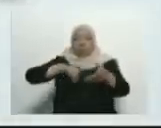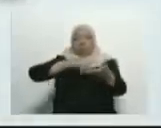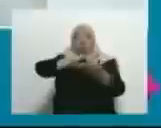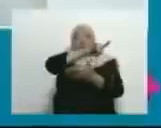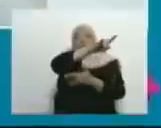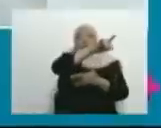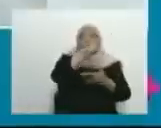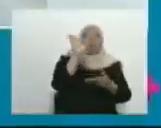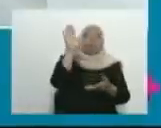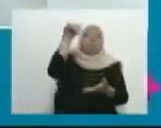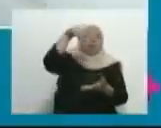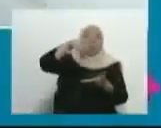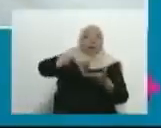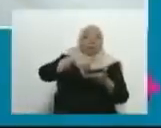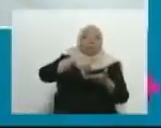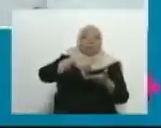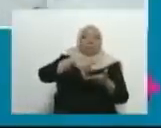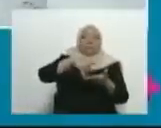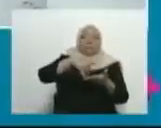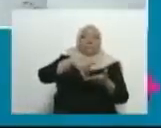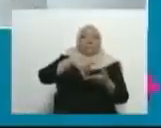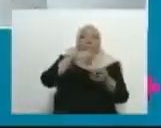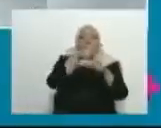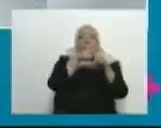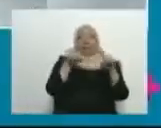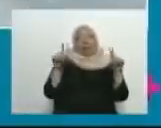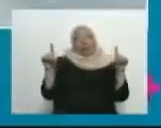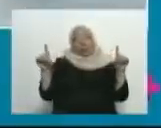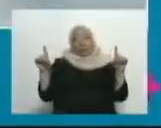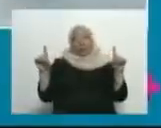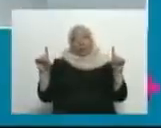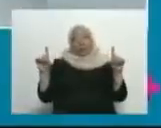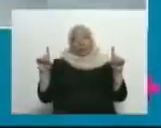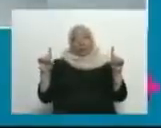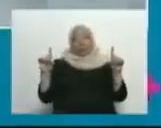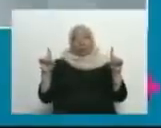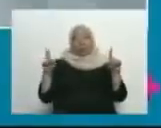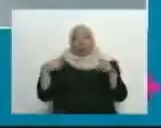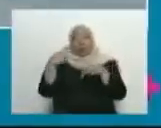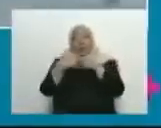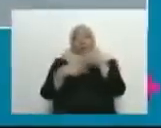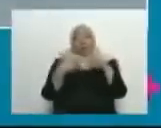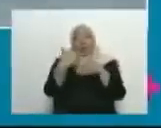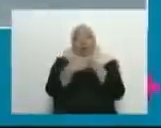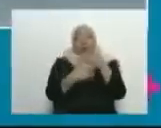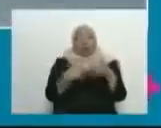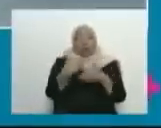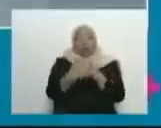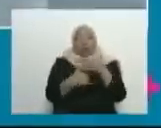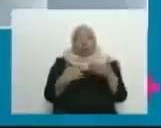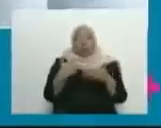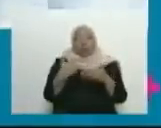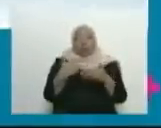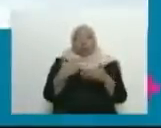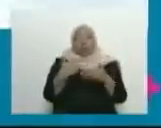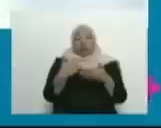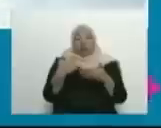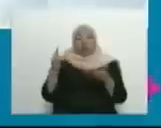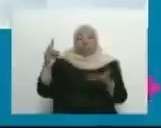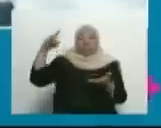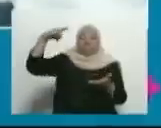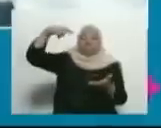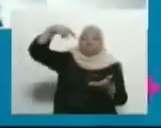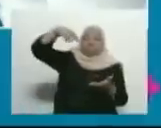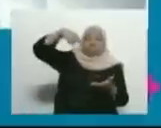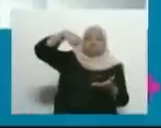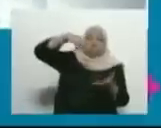en Maracay. Y en el proceso, el avión, bueno,